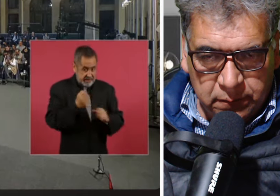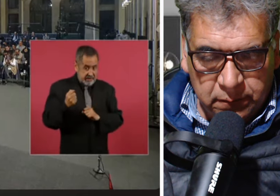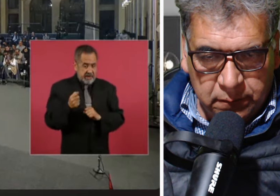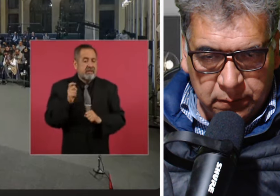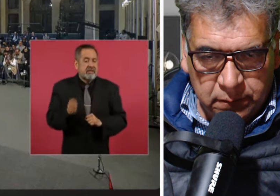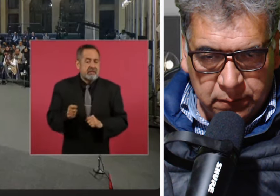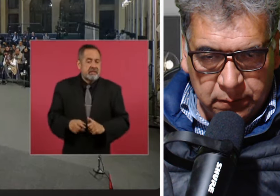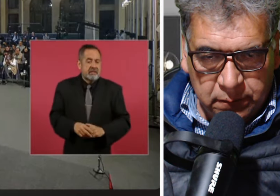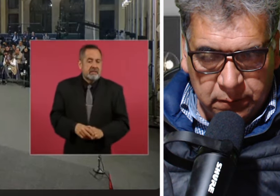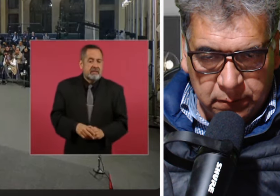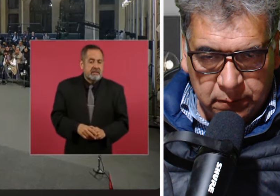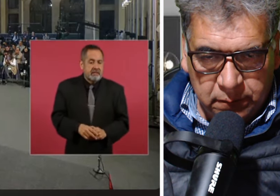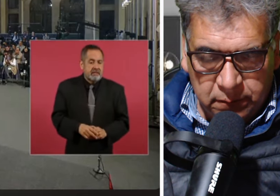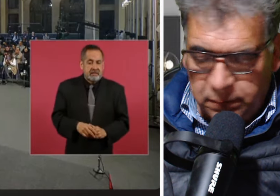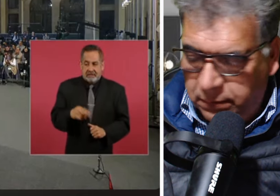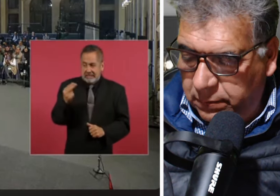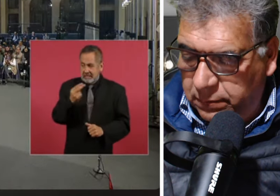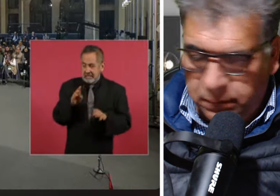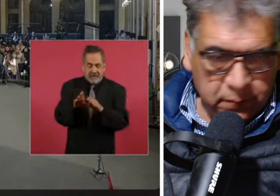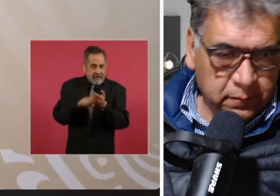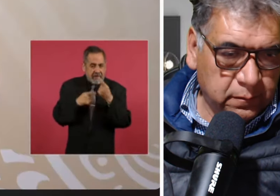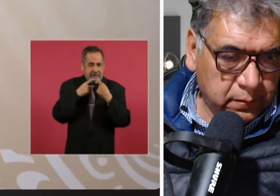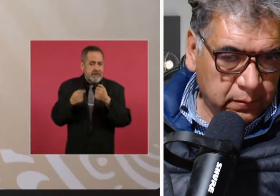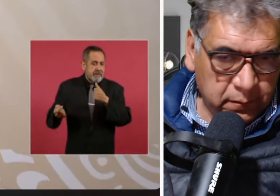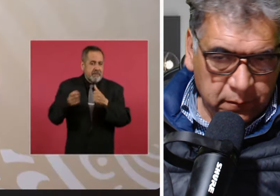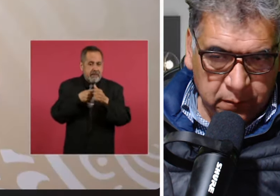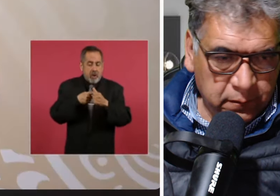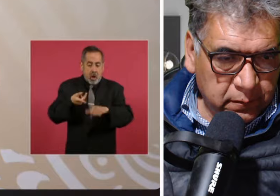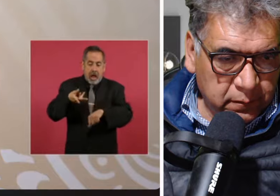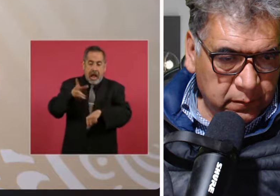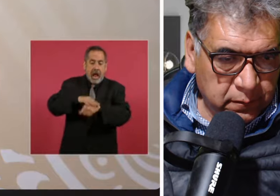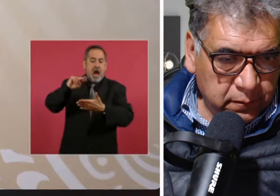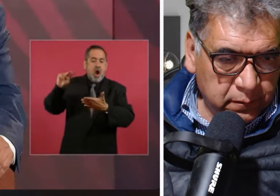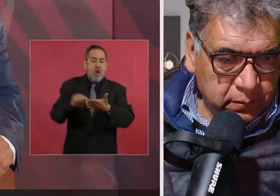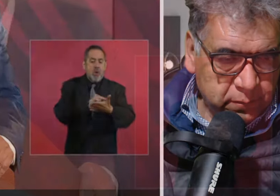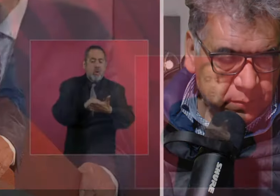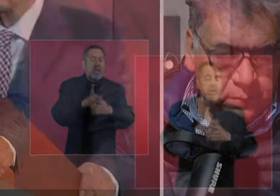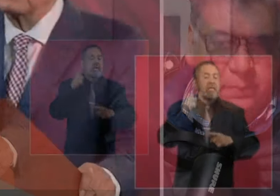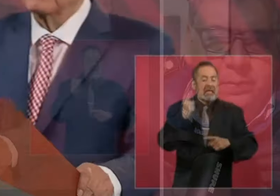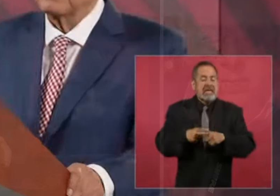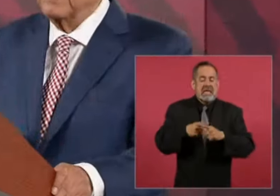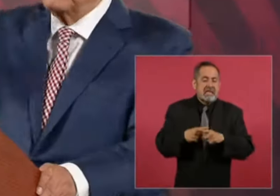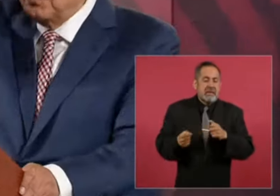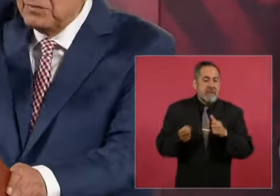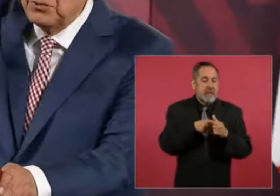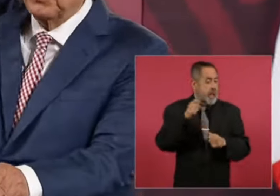se tiene que tener la autorización de un organismo que crearon ellos mismos